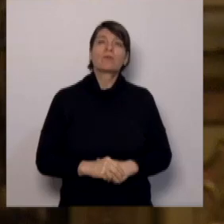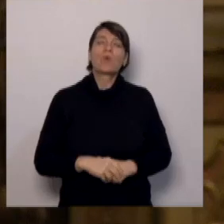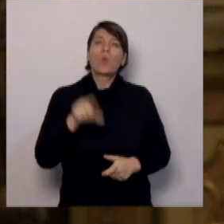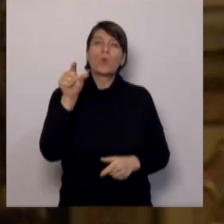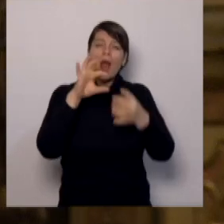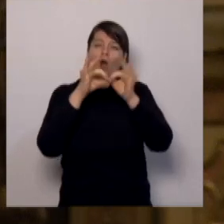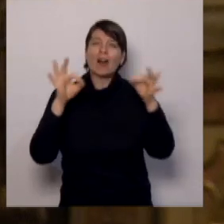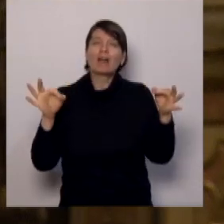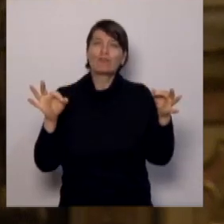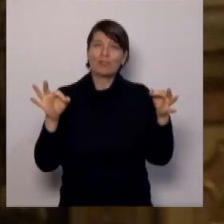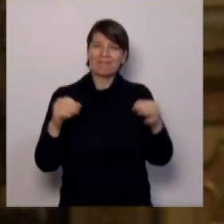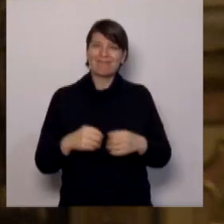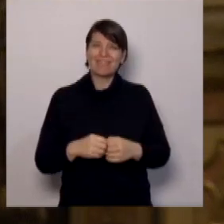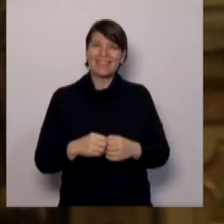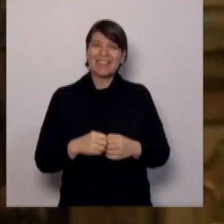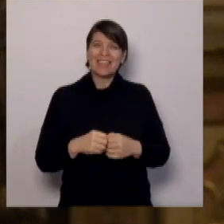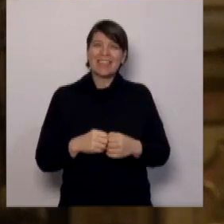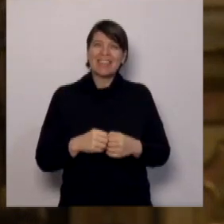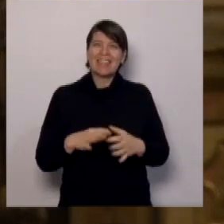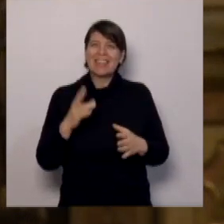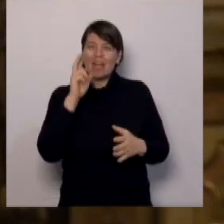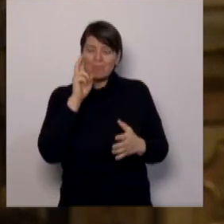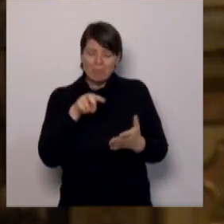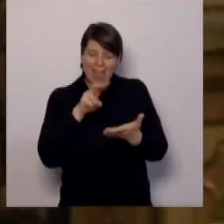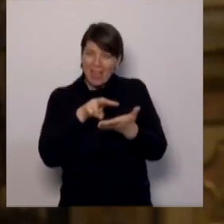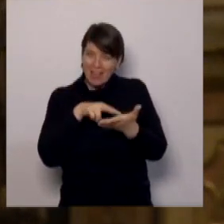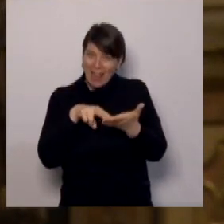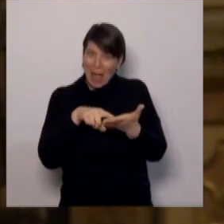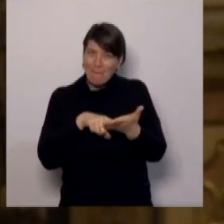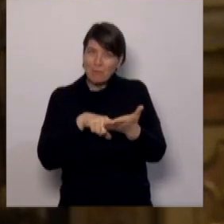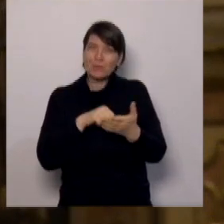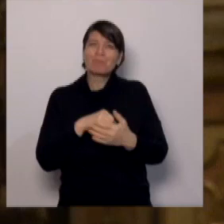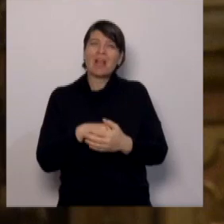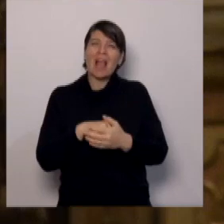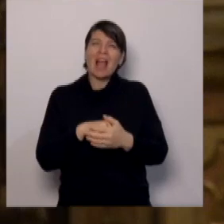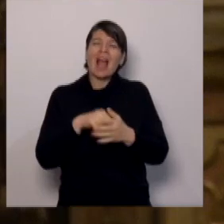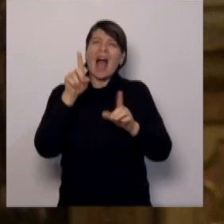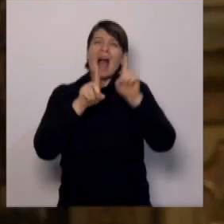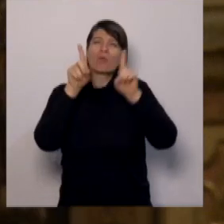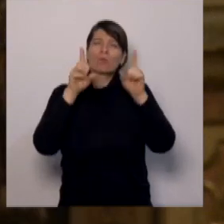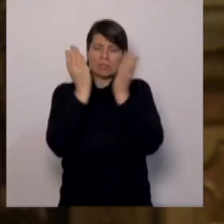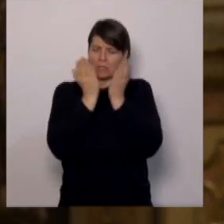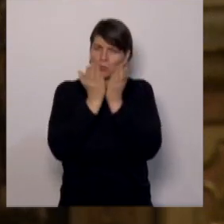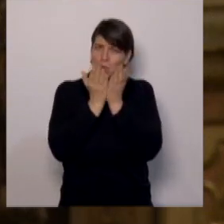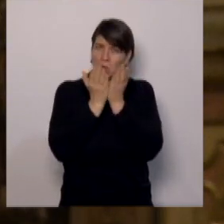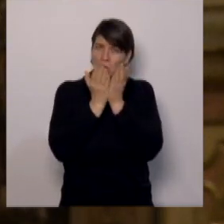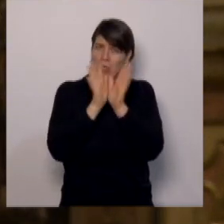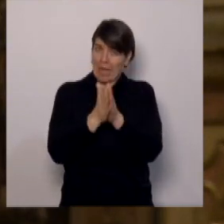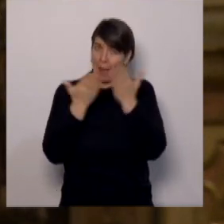Una frase final, casi como de detalle, como que pasa por desapercibida. Algunos